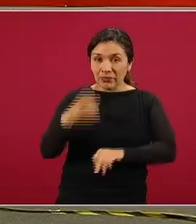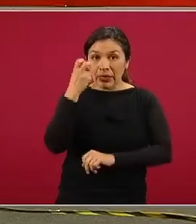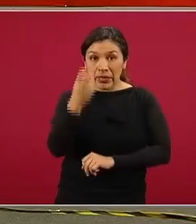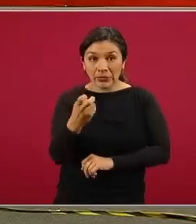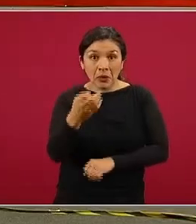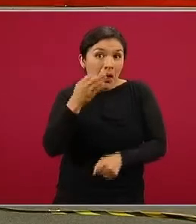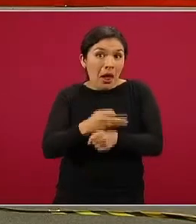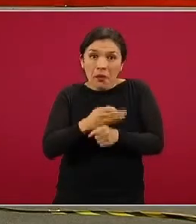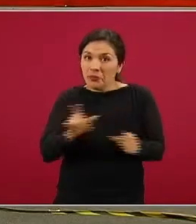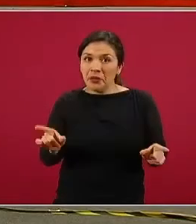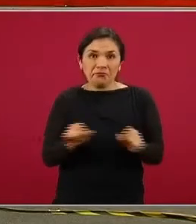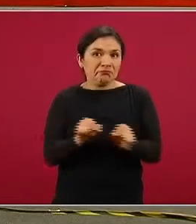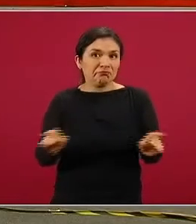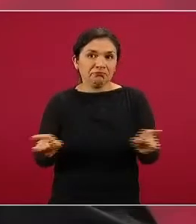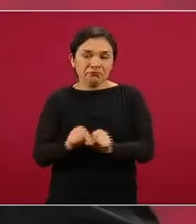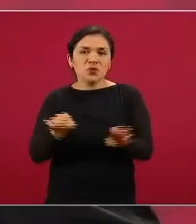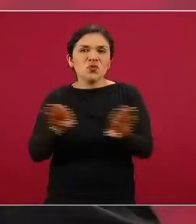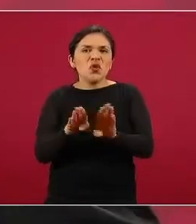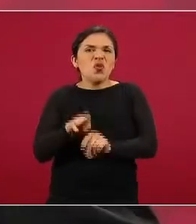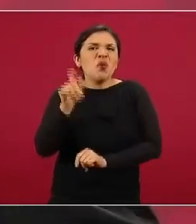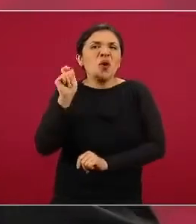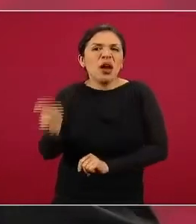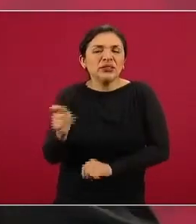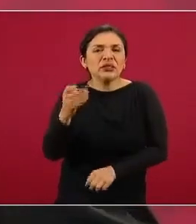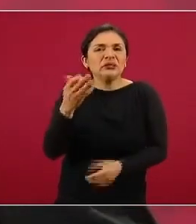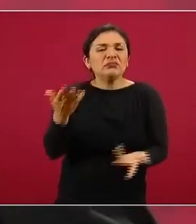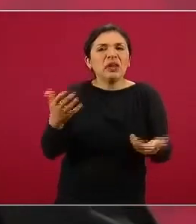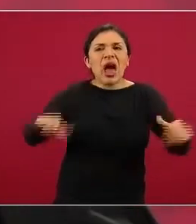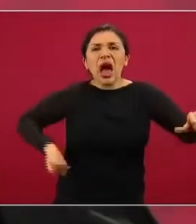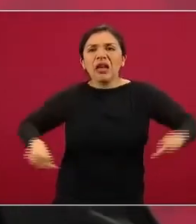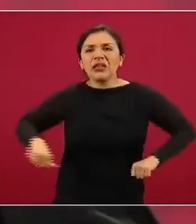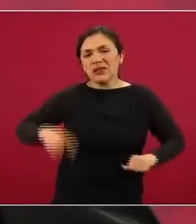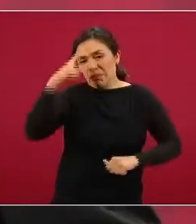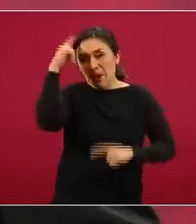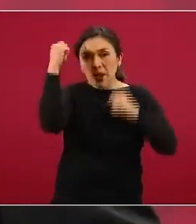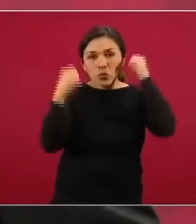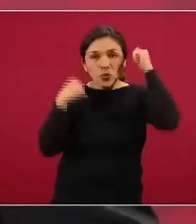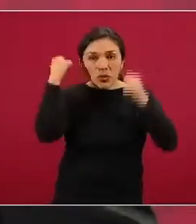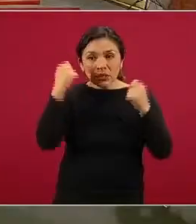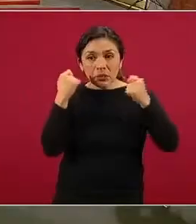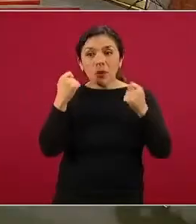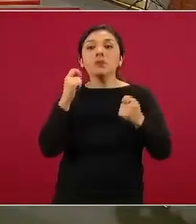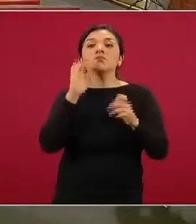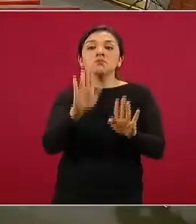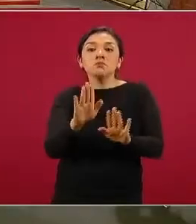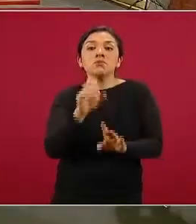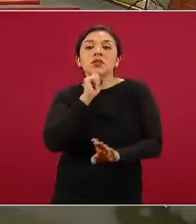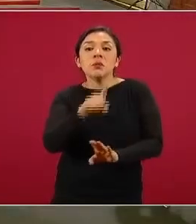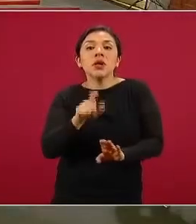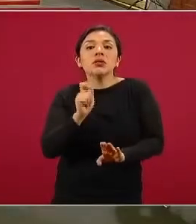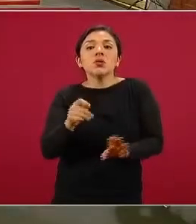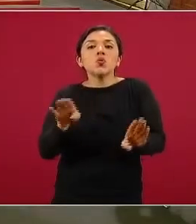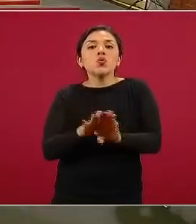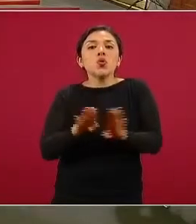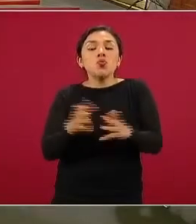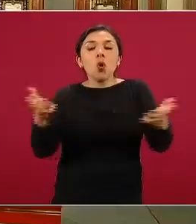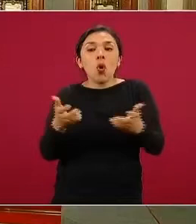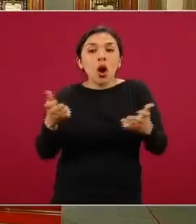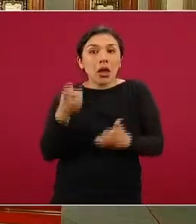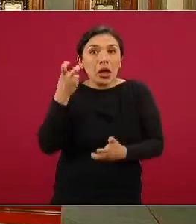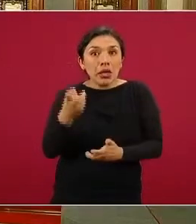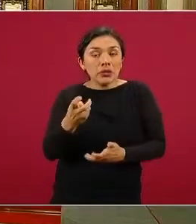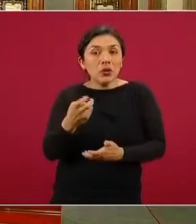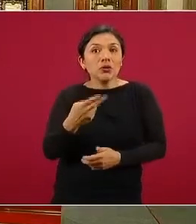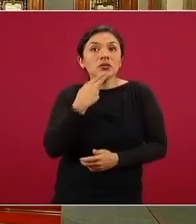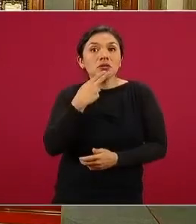es hasta el momento cómo está la actividad turística y sobre todo cómo ha venido